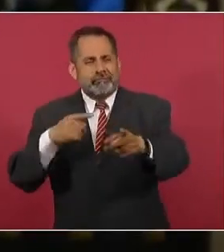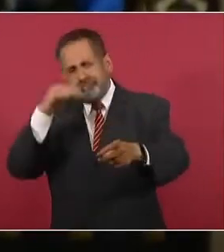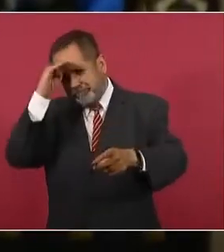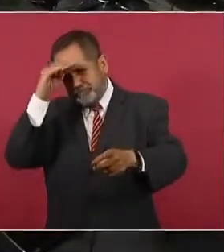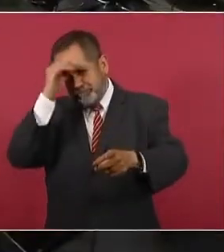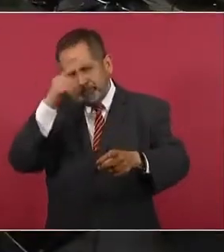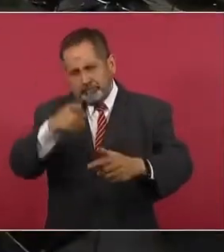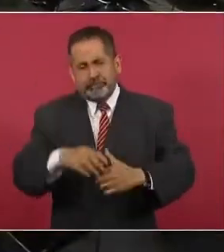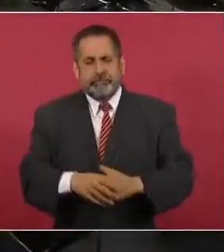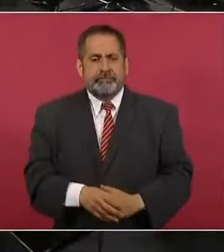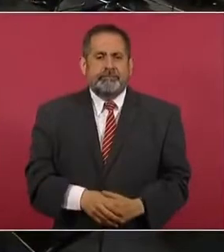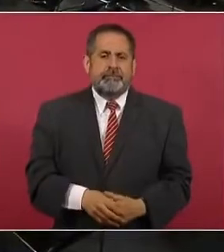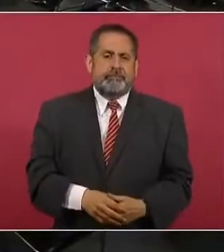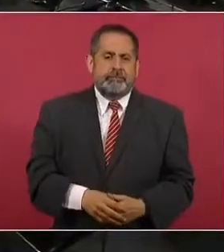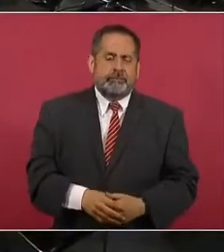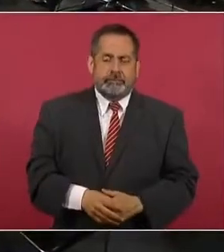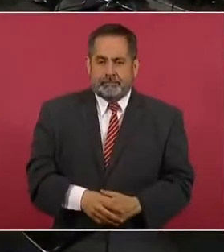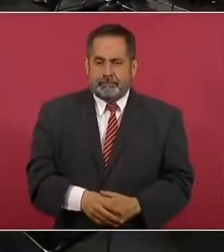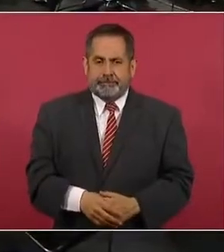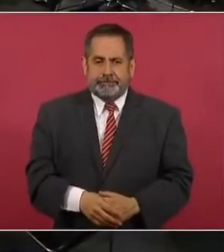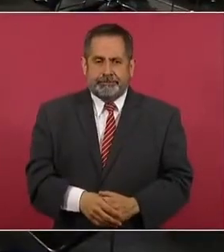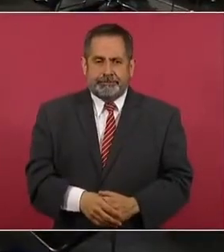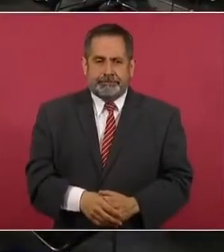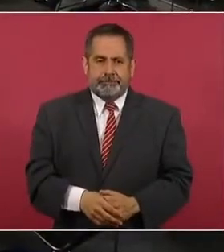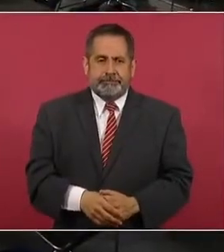esto. Pues